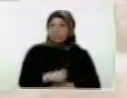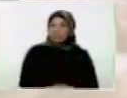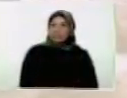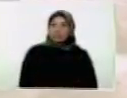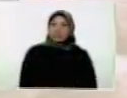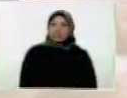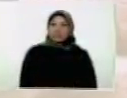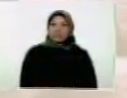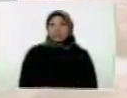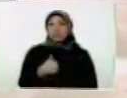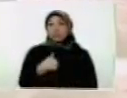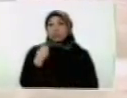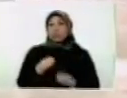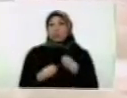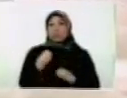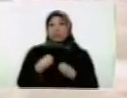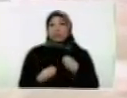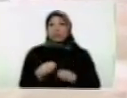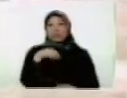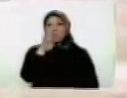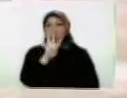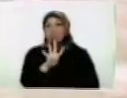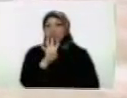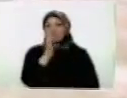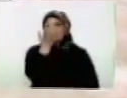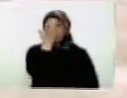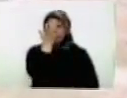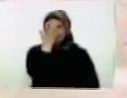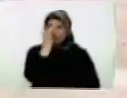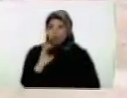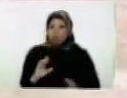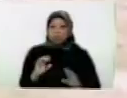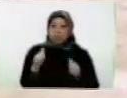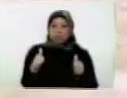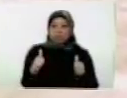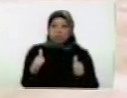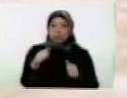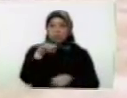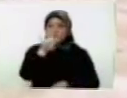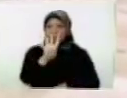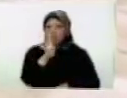Yo estaba preocupado por el día 4, porque los escuálidos dijeron que lo que empezó el 4 terminaba el 4.